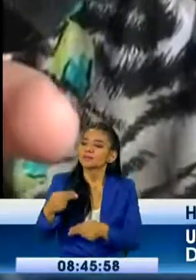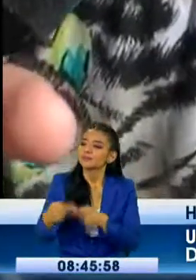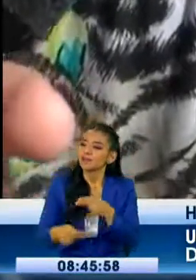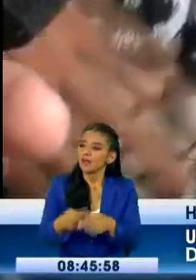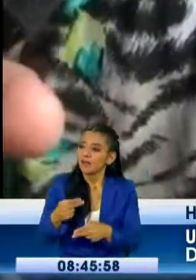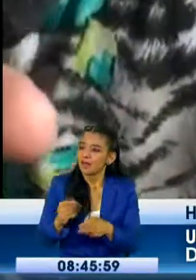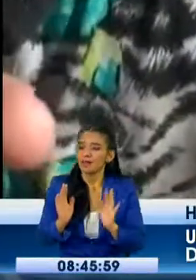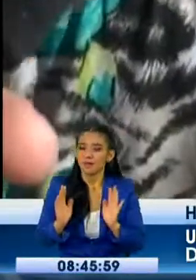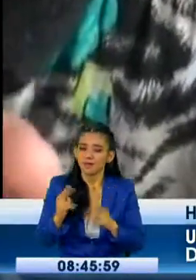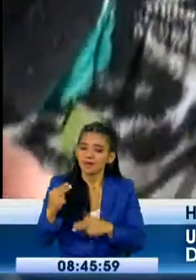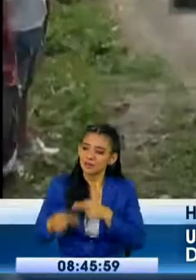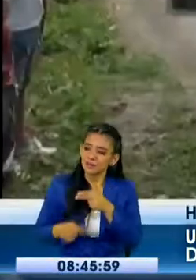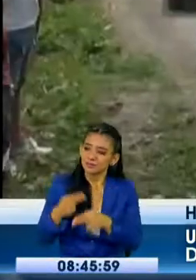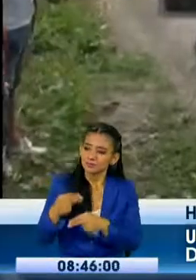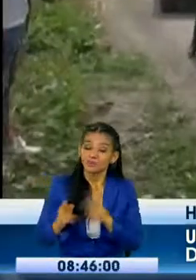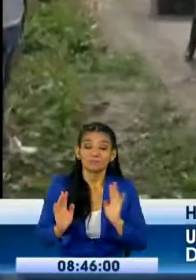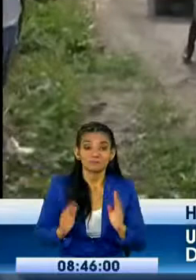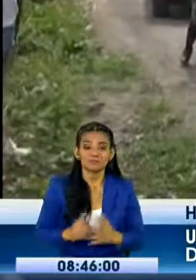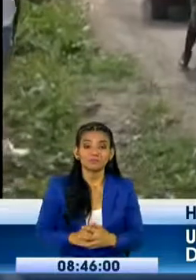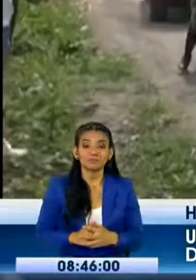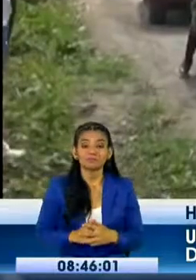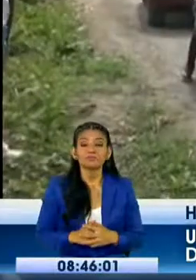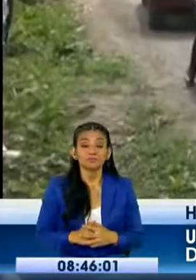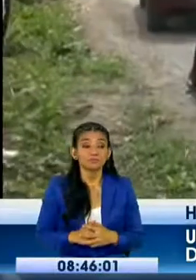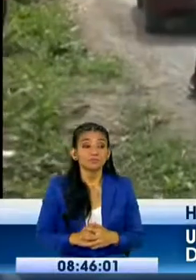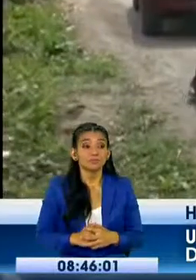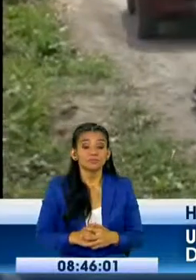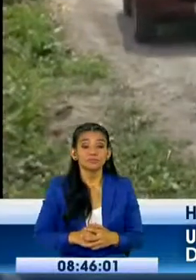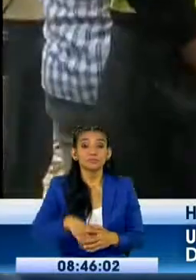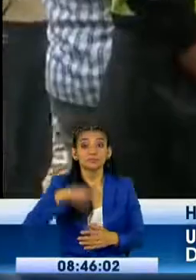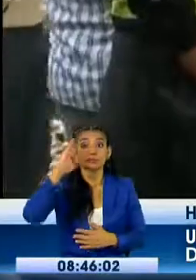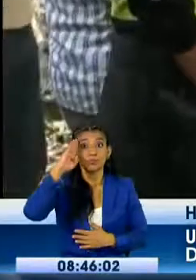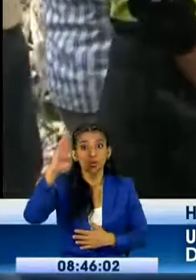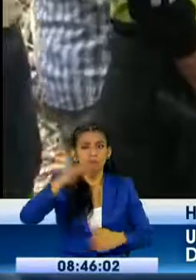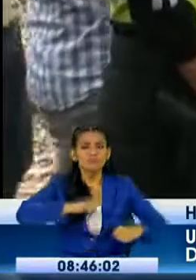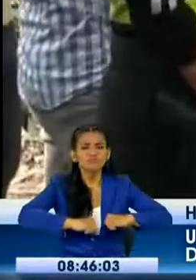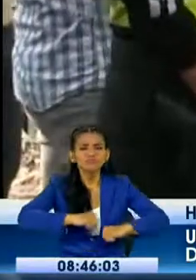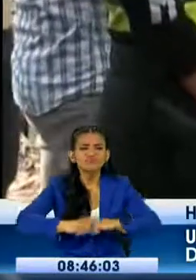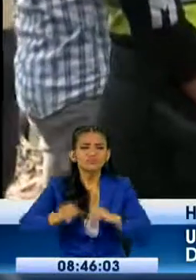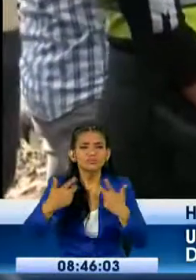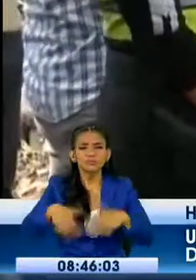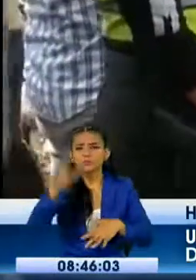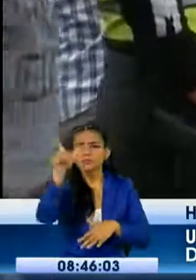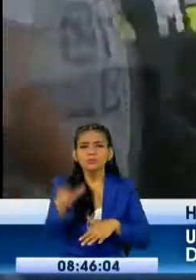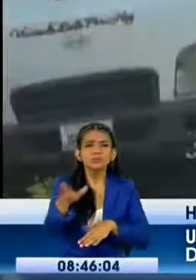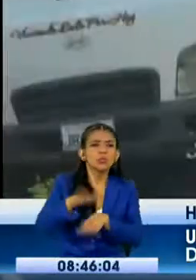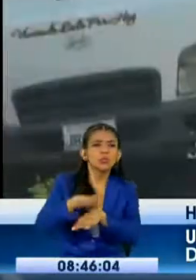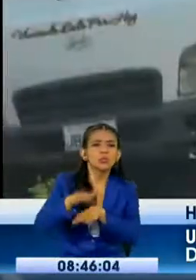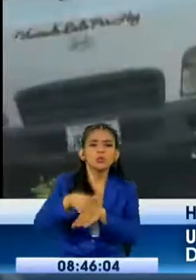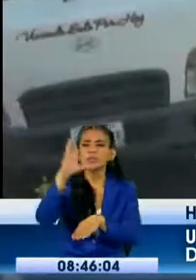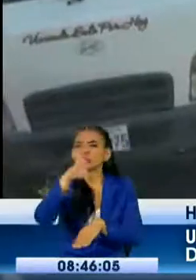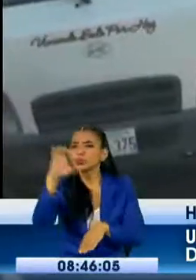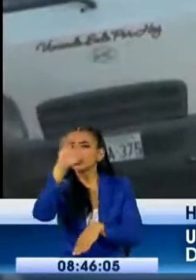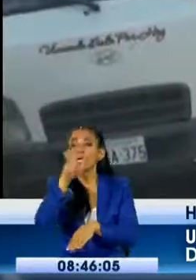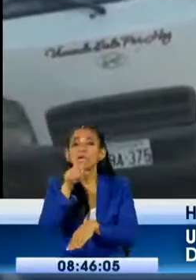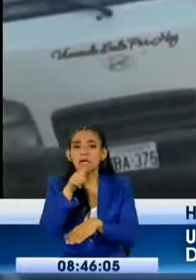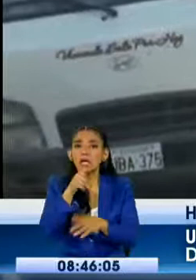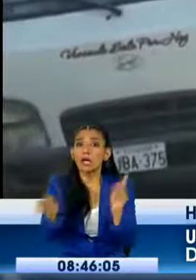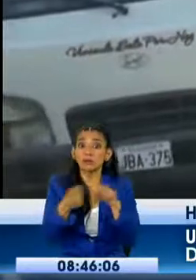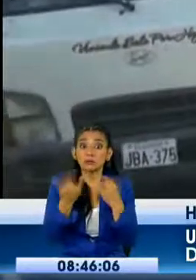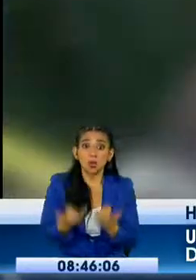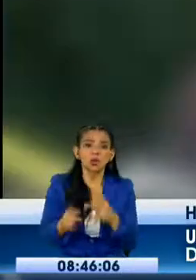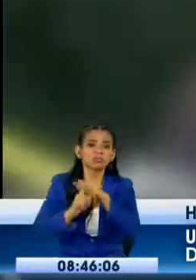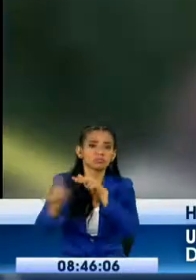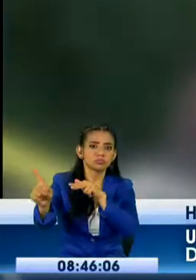pelean, es por el terreno. Personal policial realizó un operativo para intentar dar con el presunto asesino, pero hasta el momento continúa